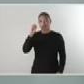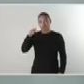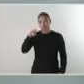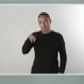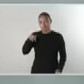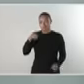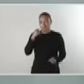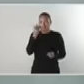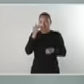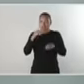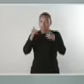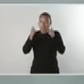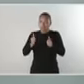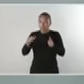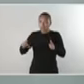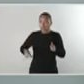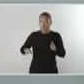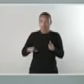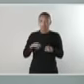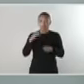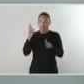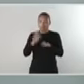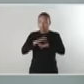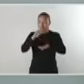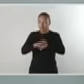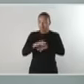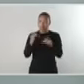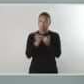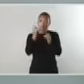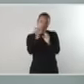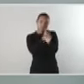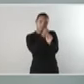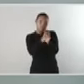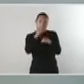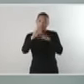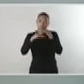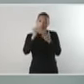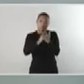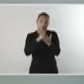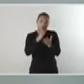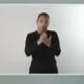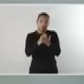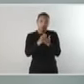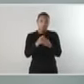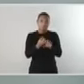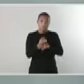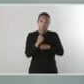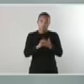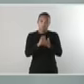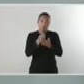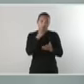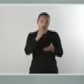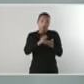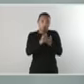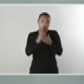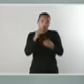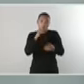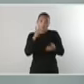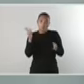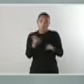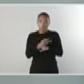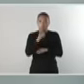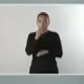gobiernos que a pesar de la violencia que se vive en todo el estado sigue diciendo que en Tamaulipas no pasa nada la otra opción